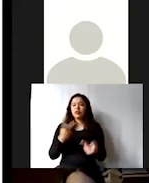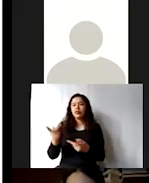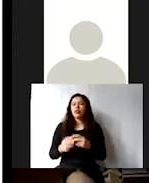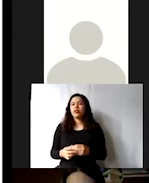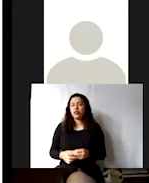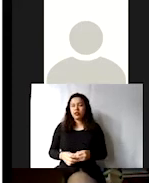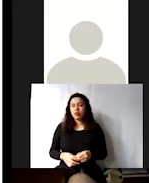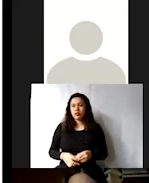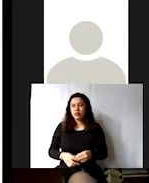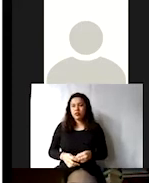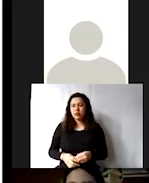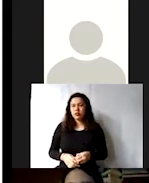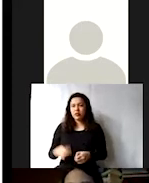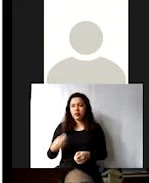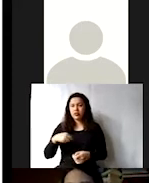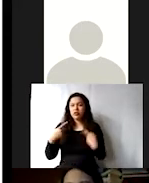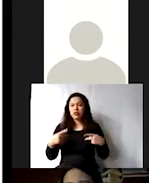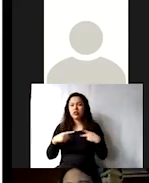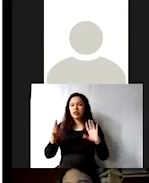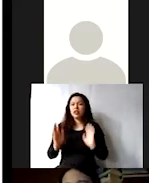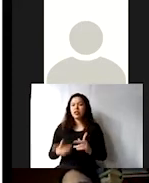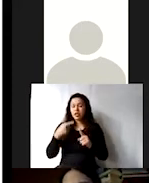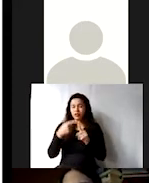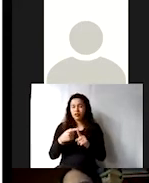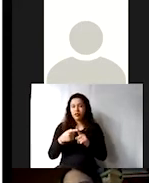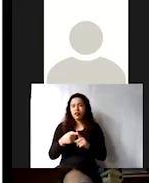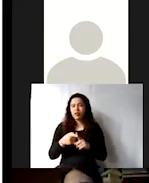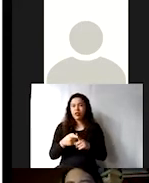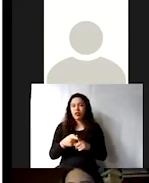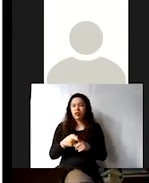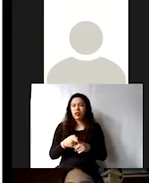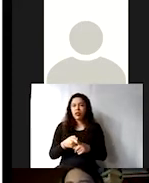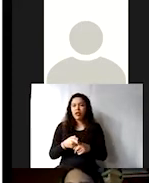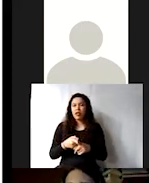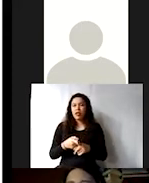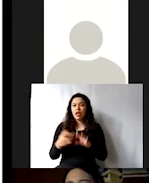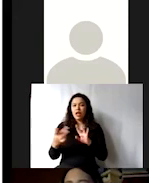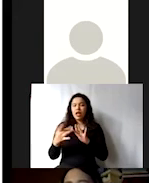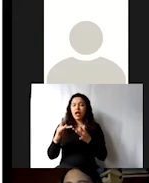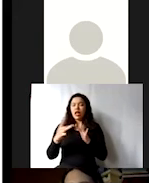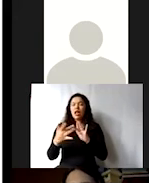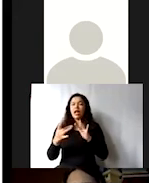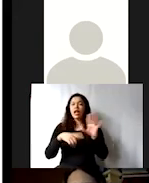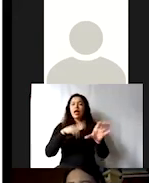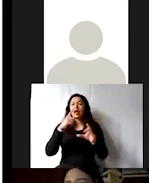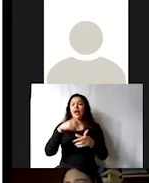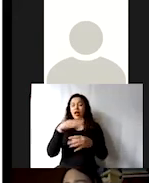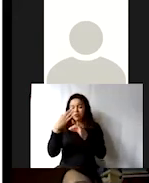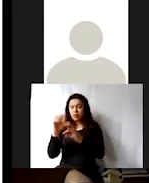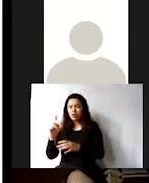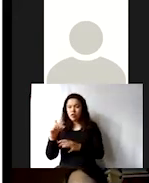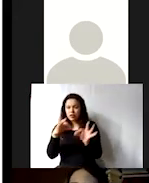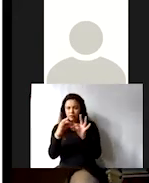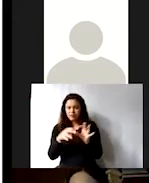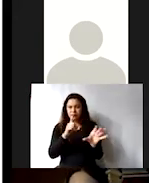para quien ha llegado a este paso, es si se forma parte de alguna red que verifique cumplimiento de ODS, ya sea a